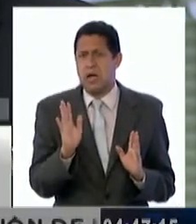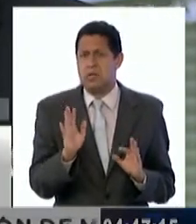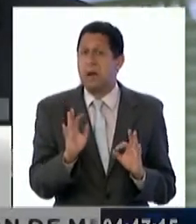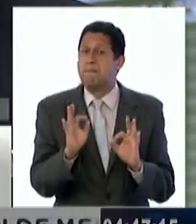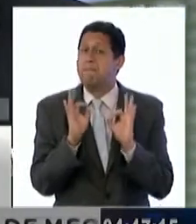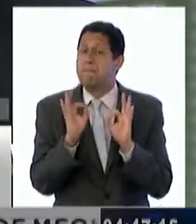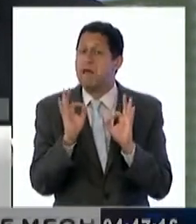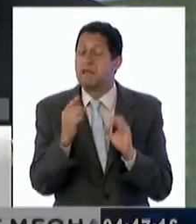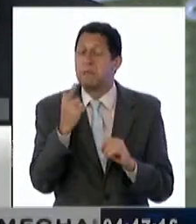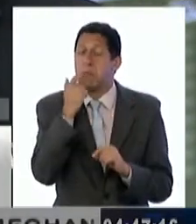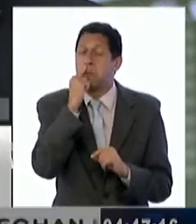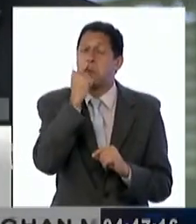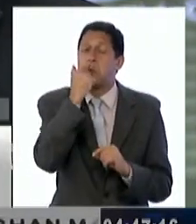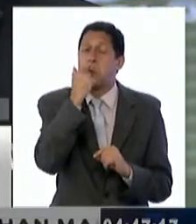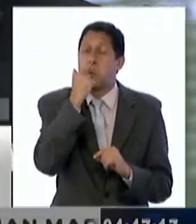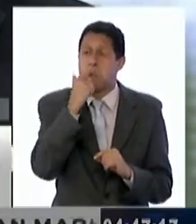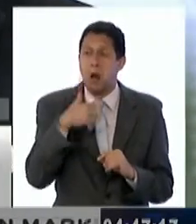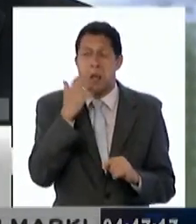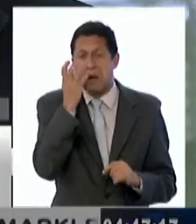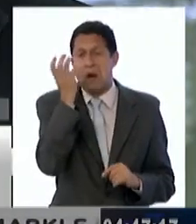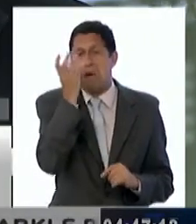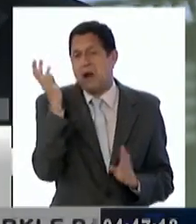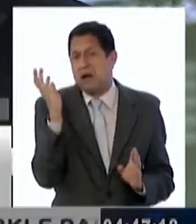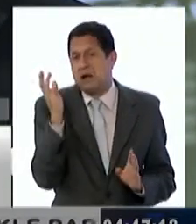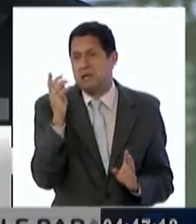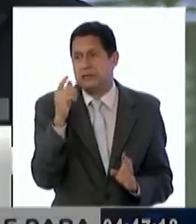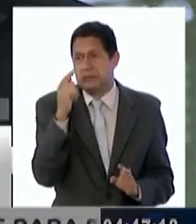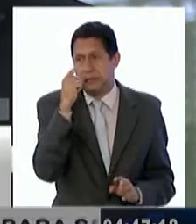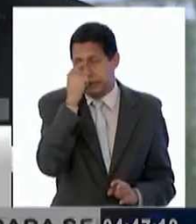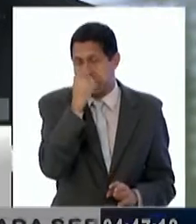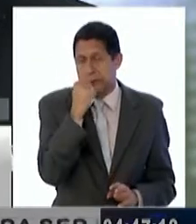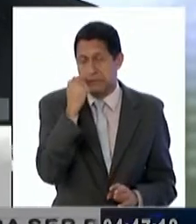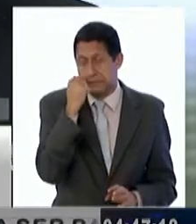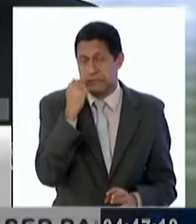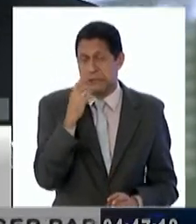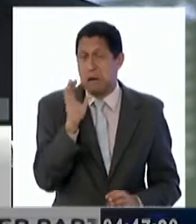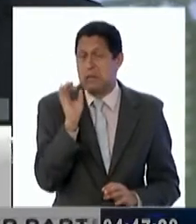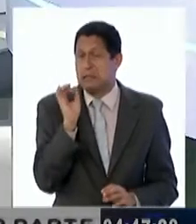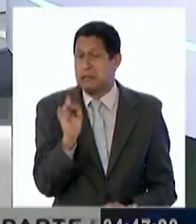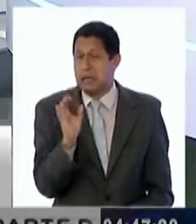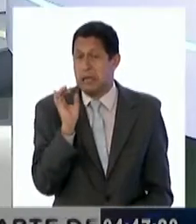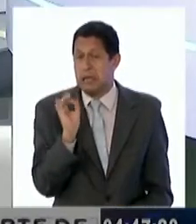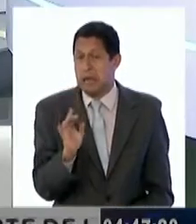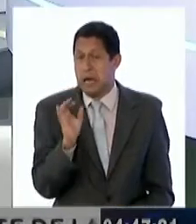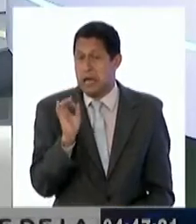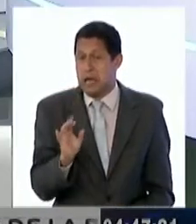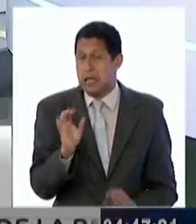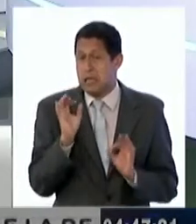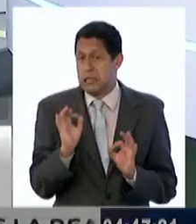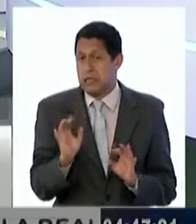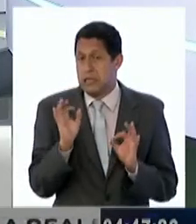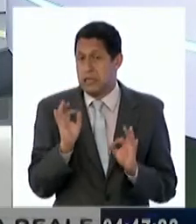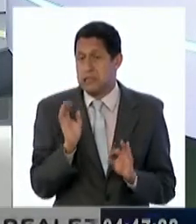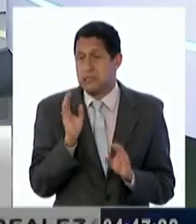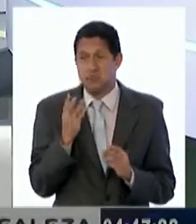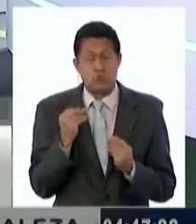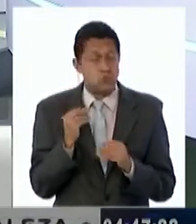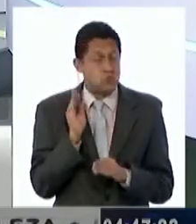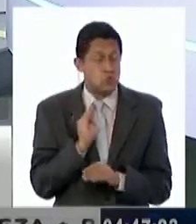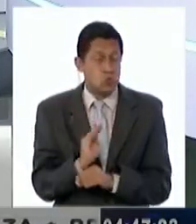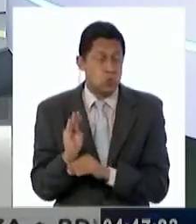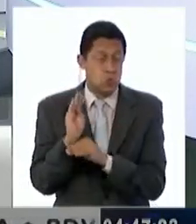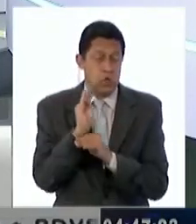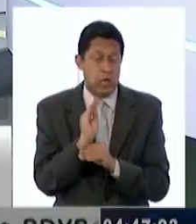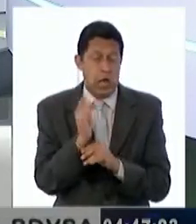específicos para ello y definitivamente esta es una de las zonas de la serie de plástica que es más delicada y que realmente hay que tener sumamente